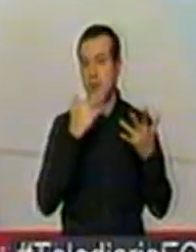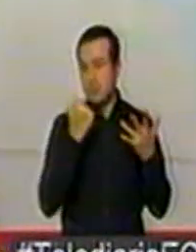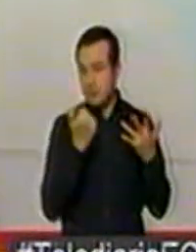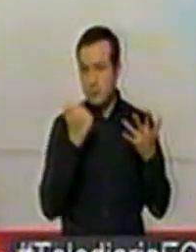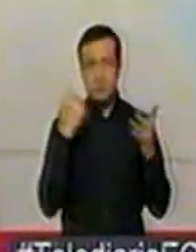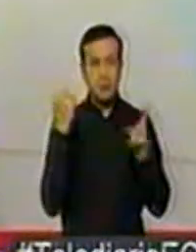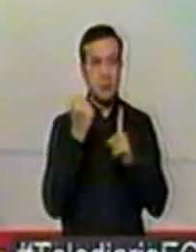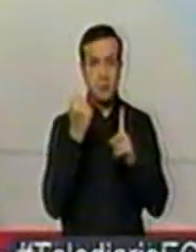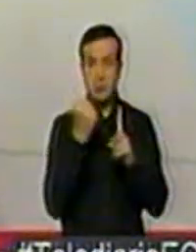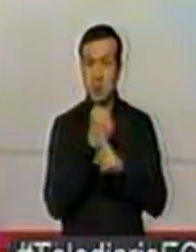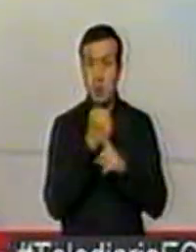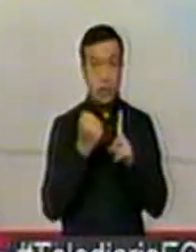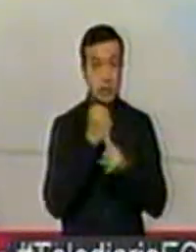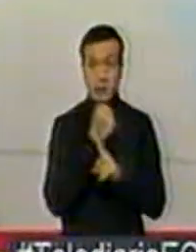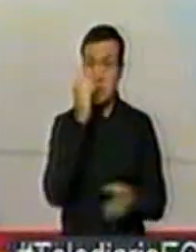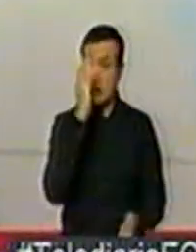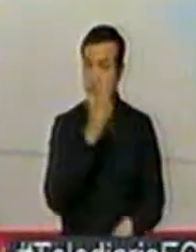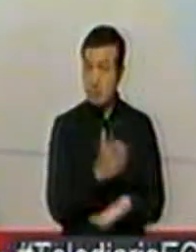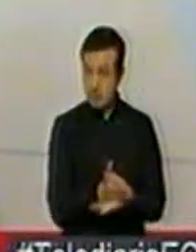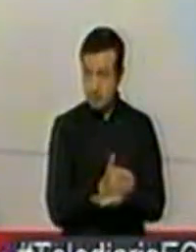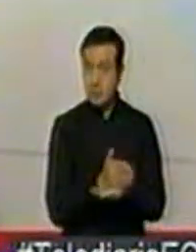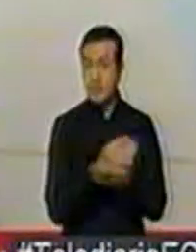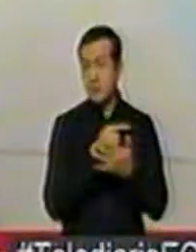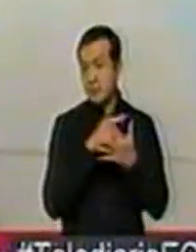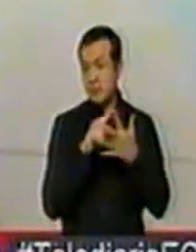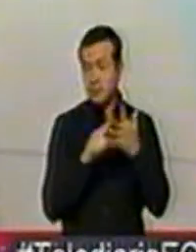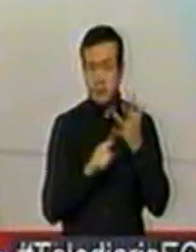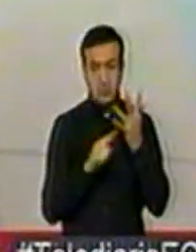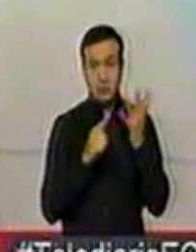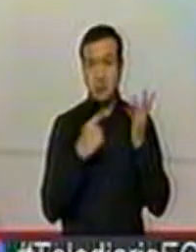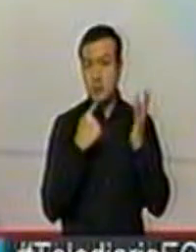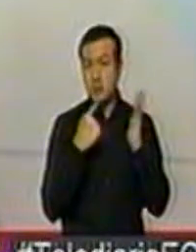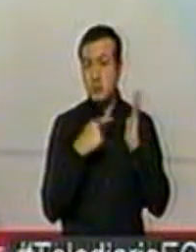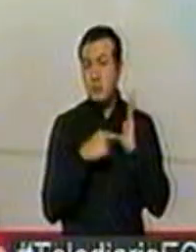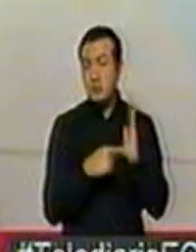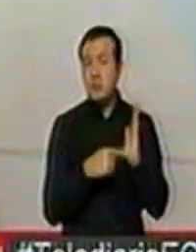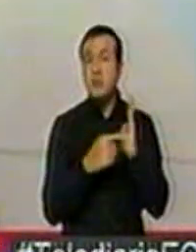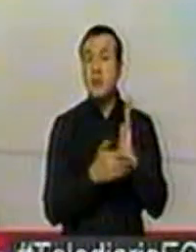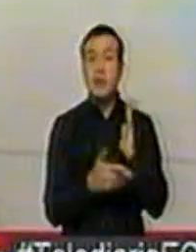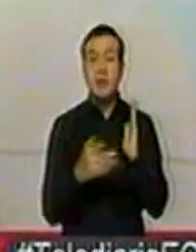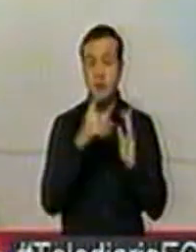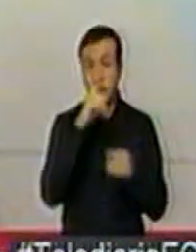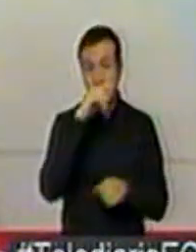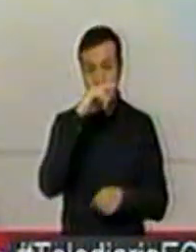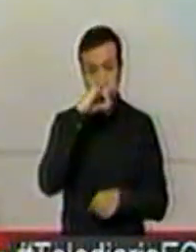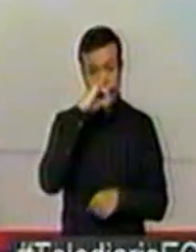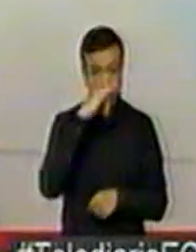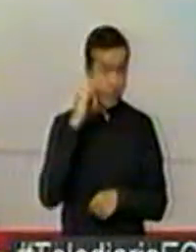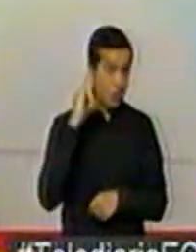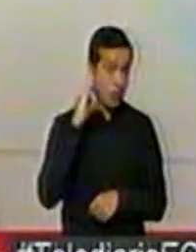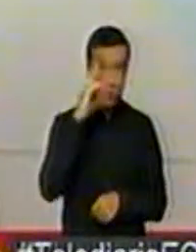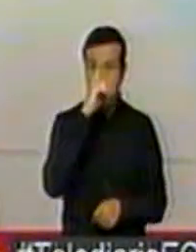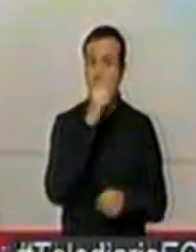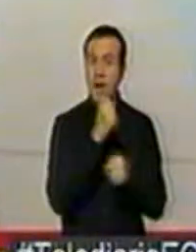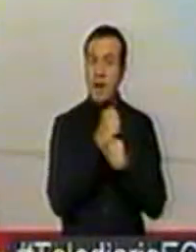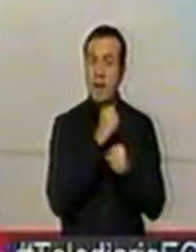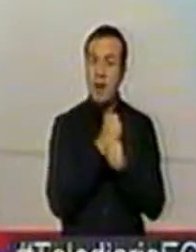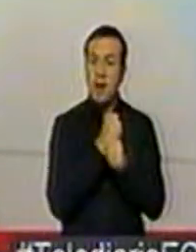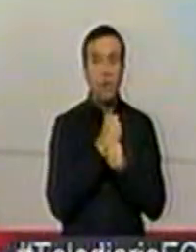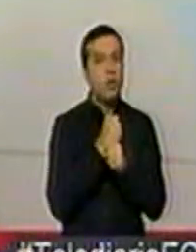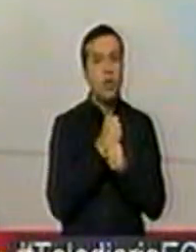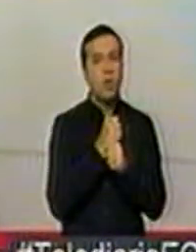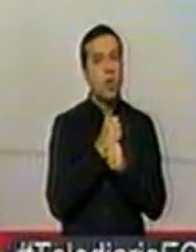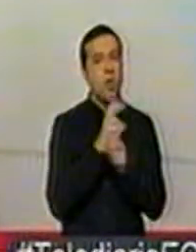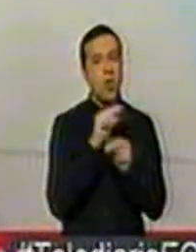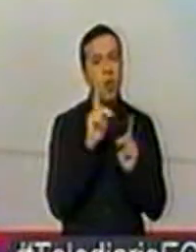de violencia y una serie de elementos muy importantes, la reducción también, por ejemplo, del trabajo infantil en los países. Entonces,